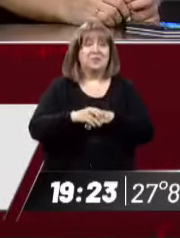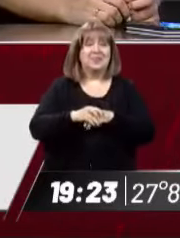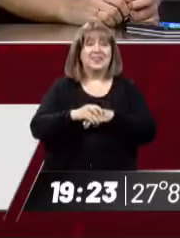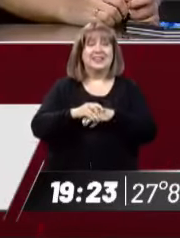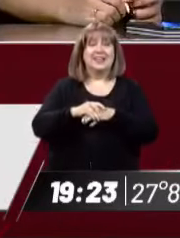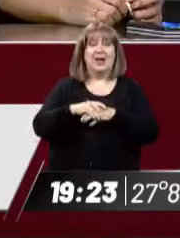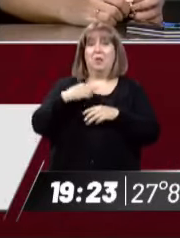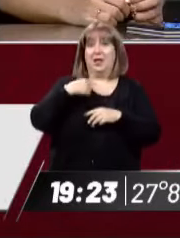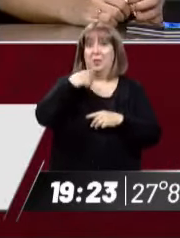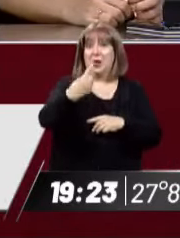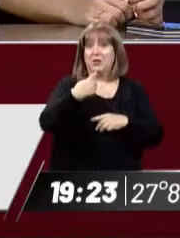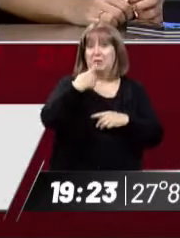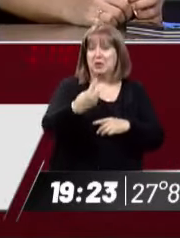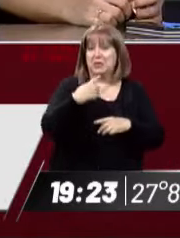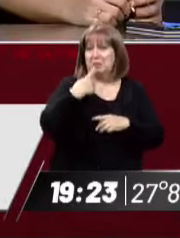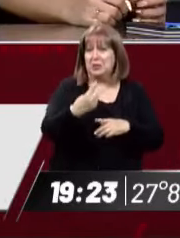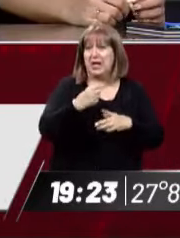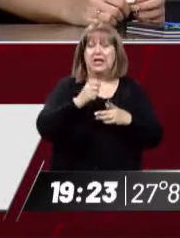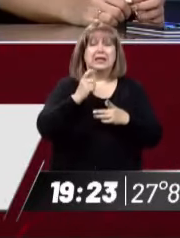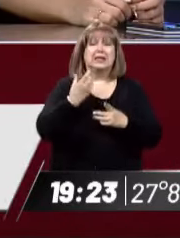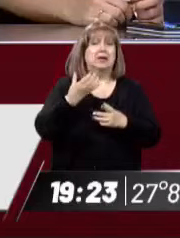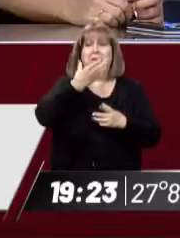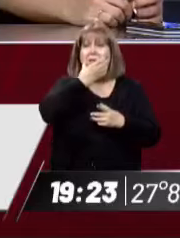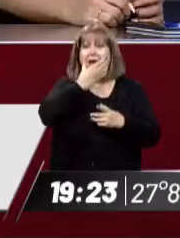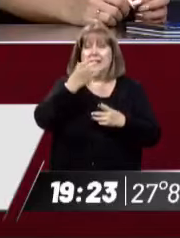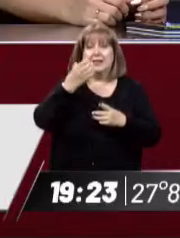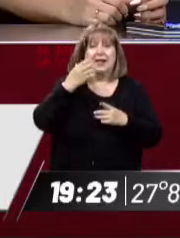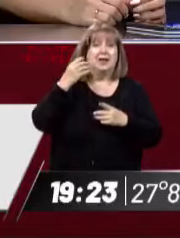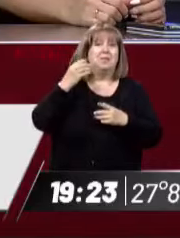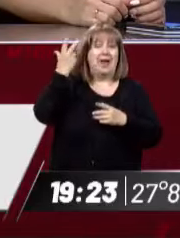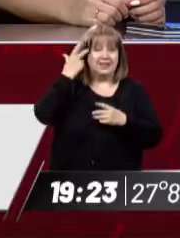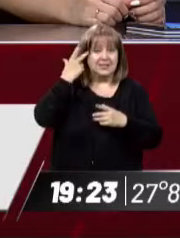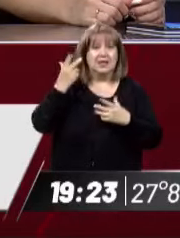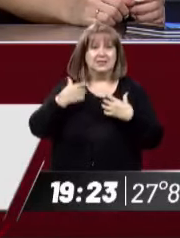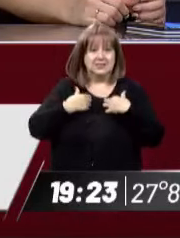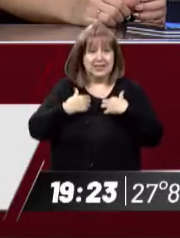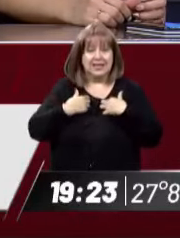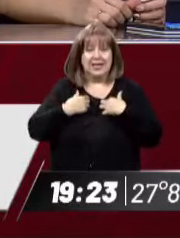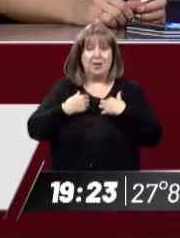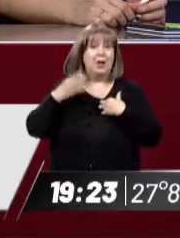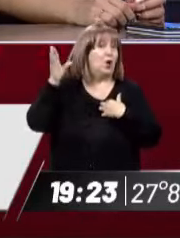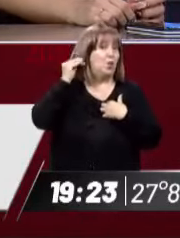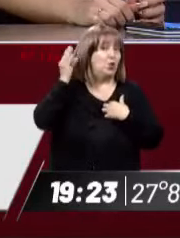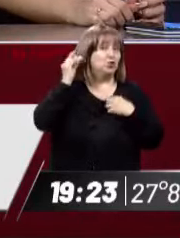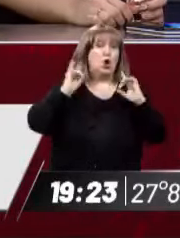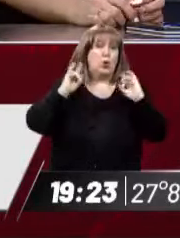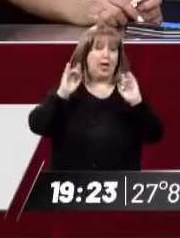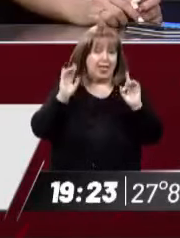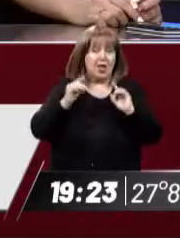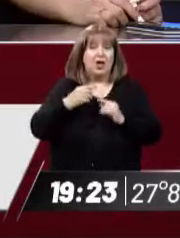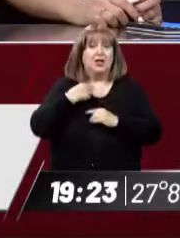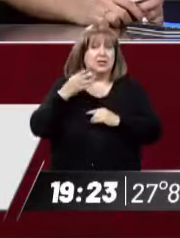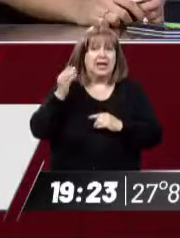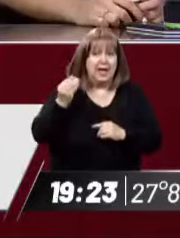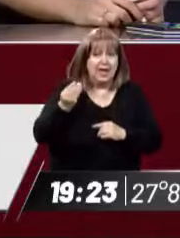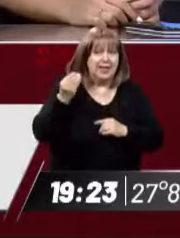bien, Mati. No te entendía, claro. Susana, Matías. No. Bueno, no, yo modulé bien, chicos. A ver. Más o menos, ¿qué más o menos. A